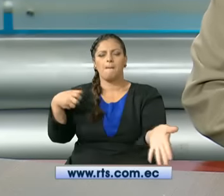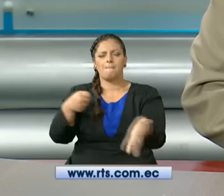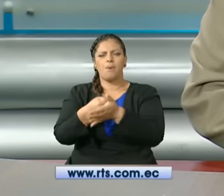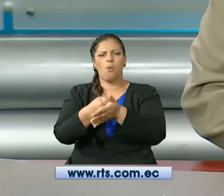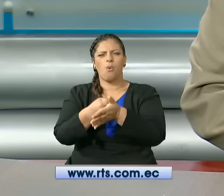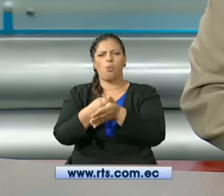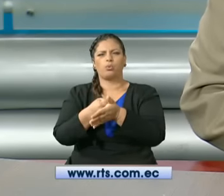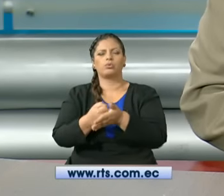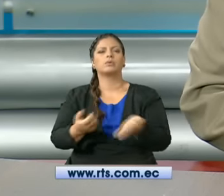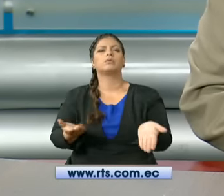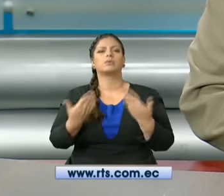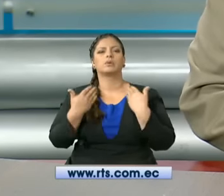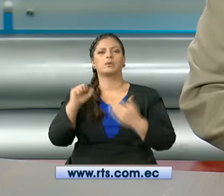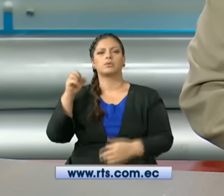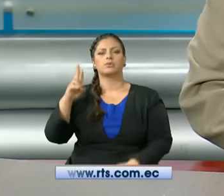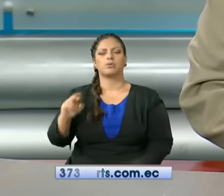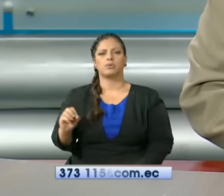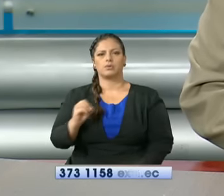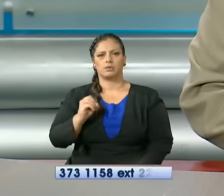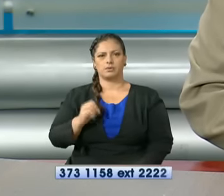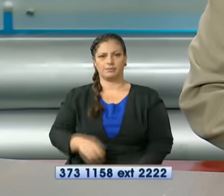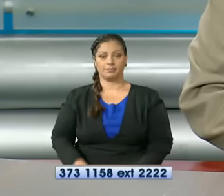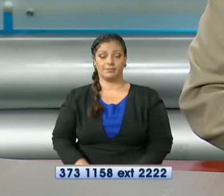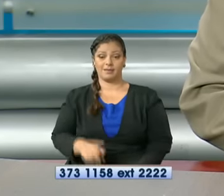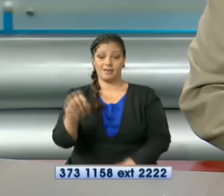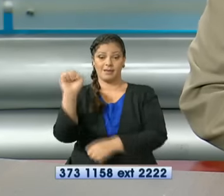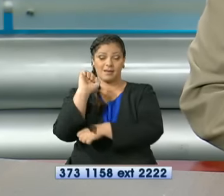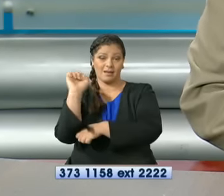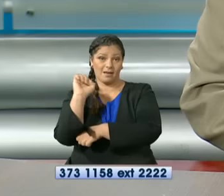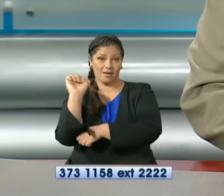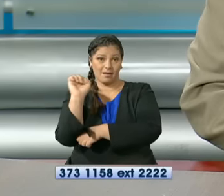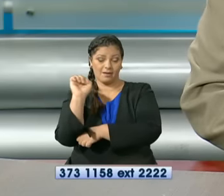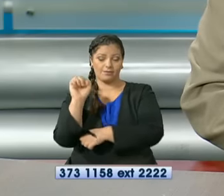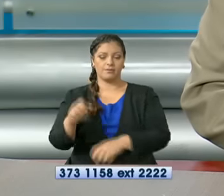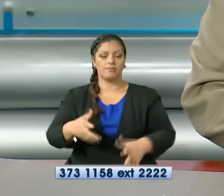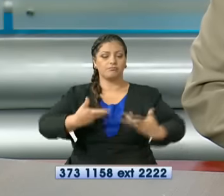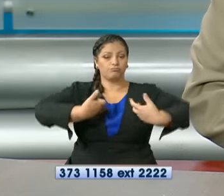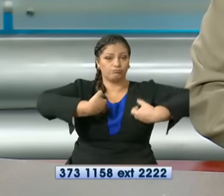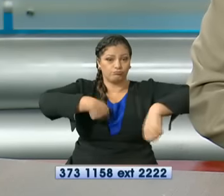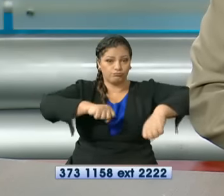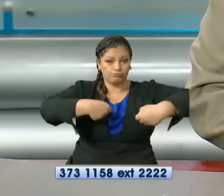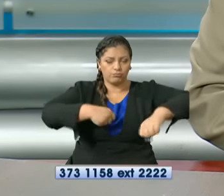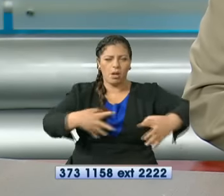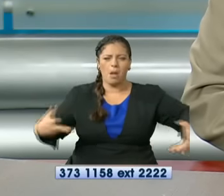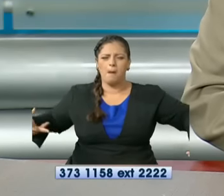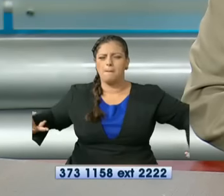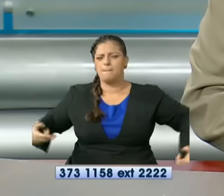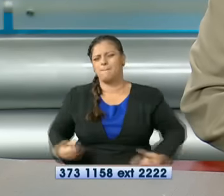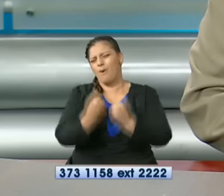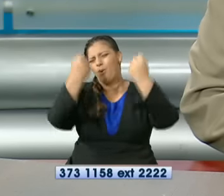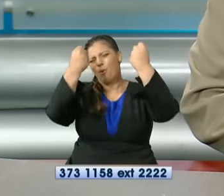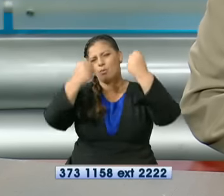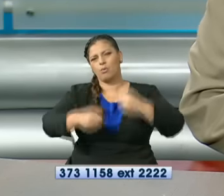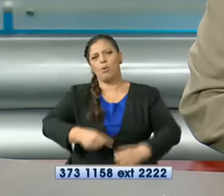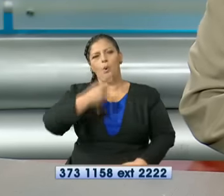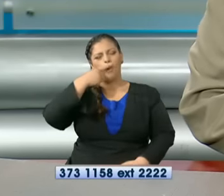presentó en el suburbio de Guayaquil. Un motociclista resultó herido tras la colisión con otro vehículo.